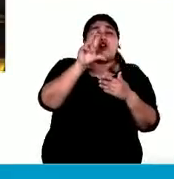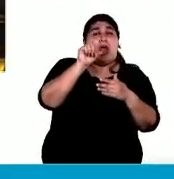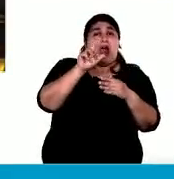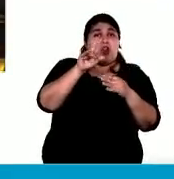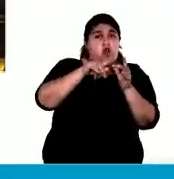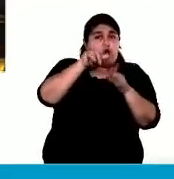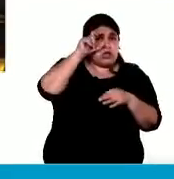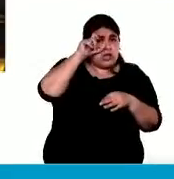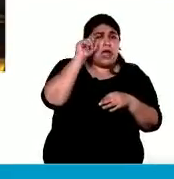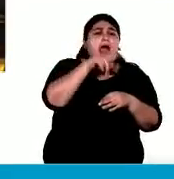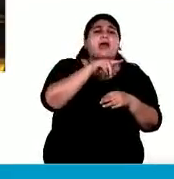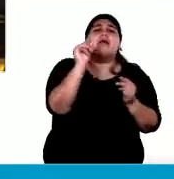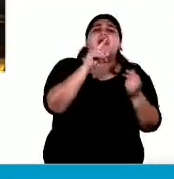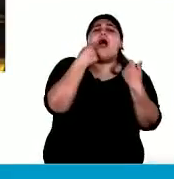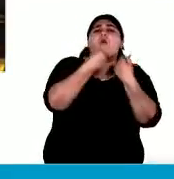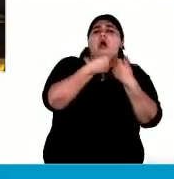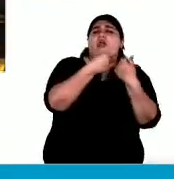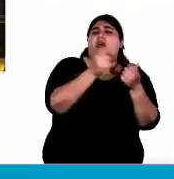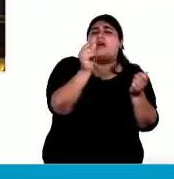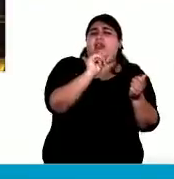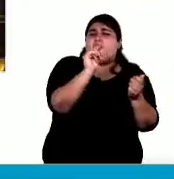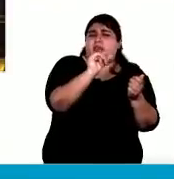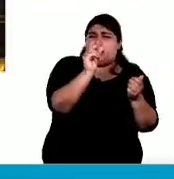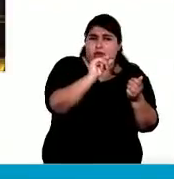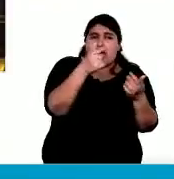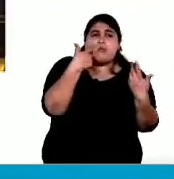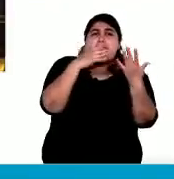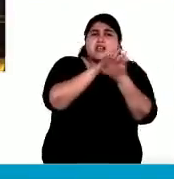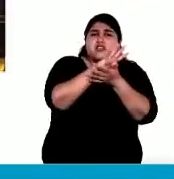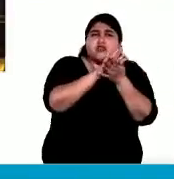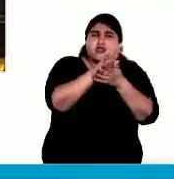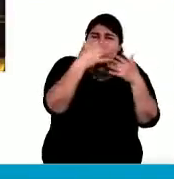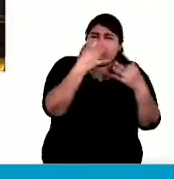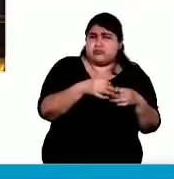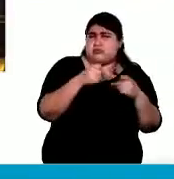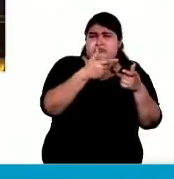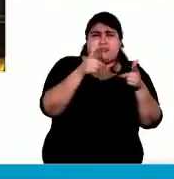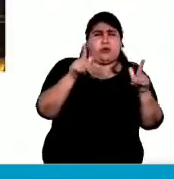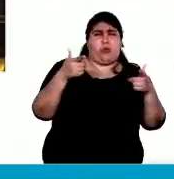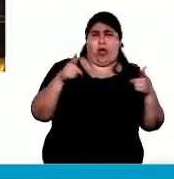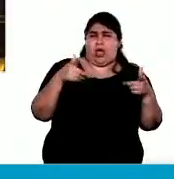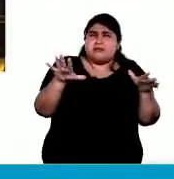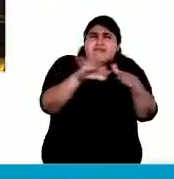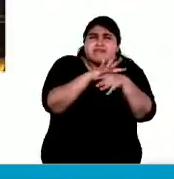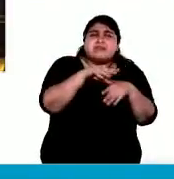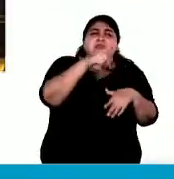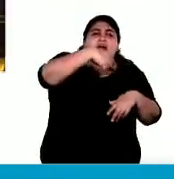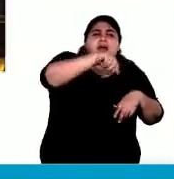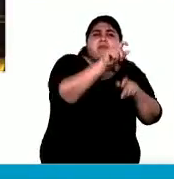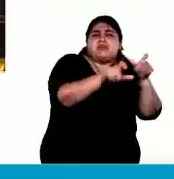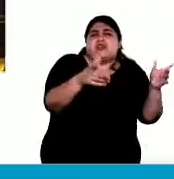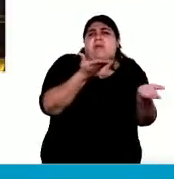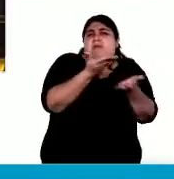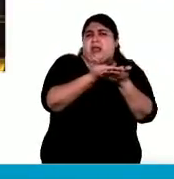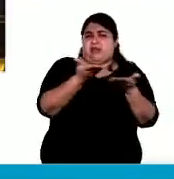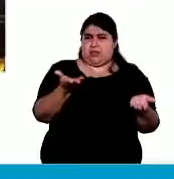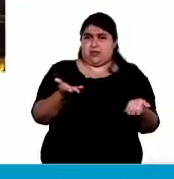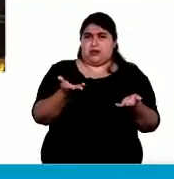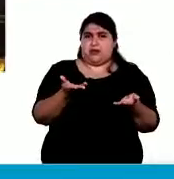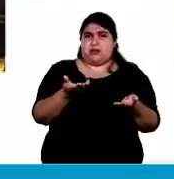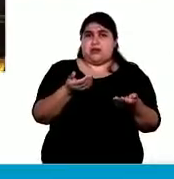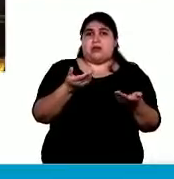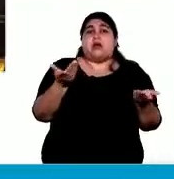parciales obviamente sin garantizar ninguna solución integral concreta como piden los vecinos mientras tanto